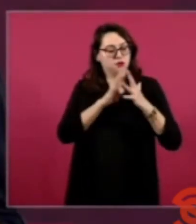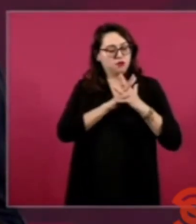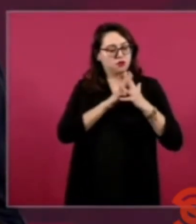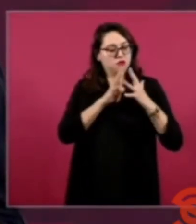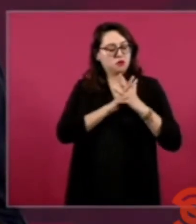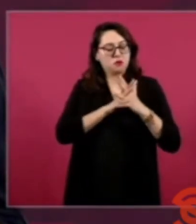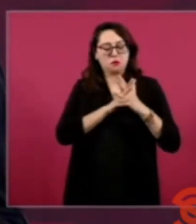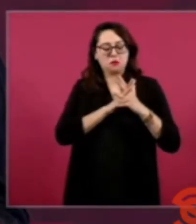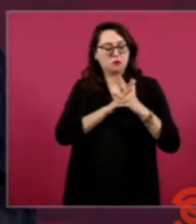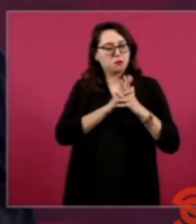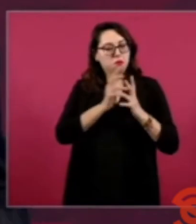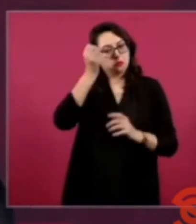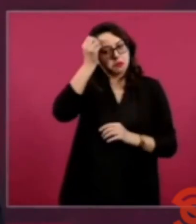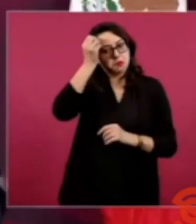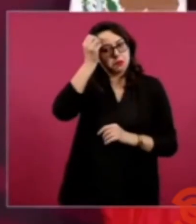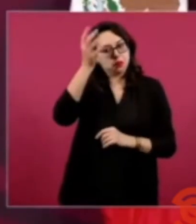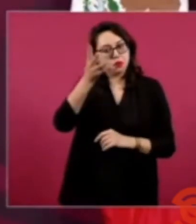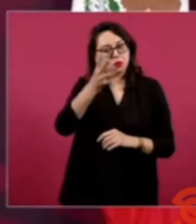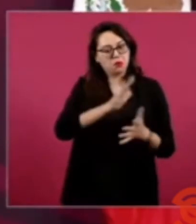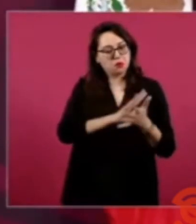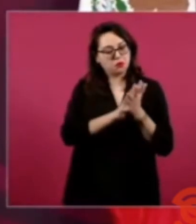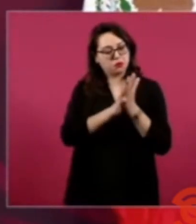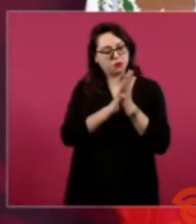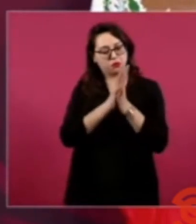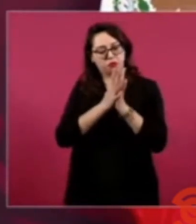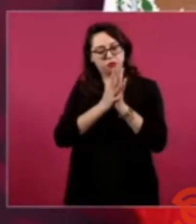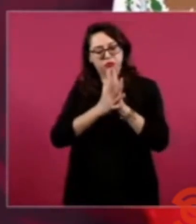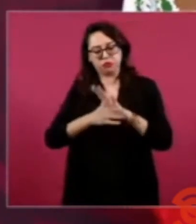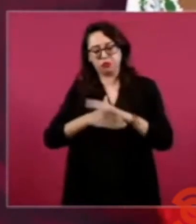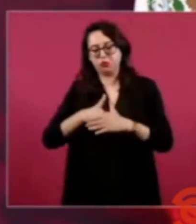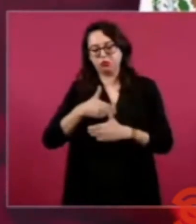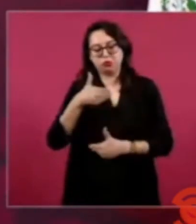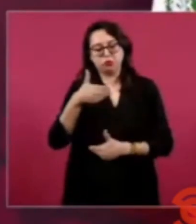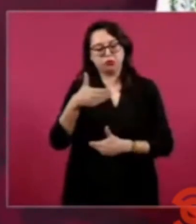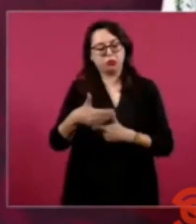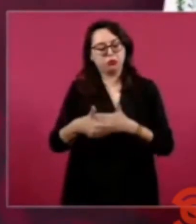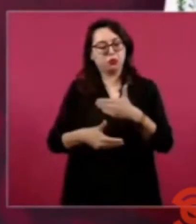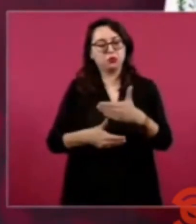institucionalizando. Y de ahí viene el otro cambio en el PRI.